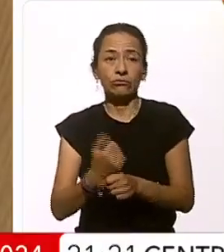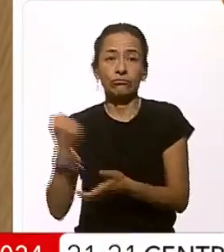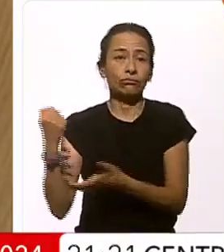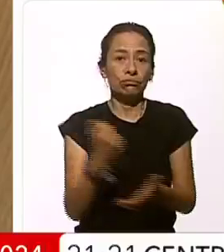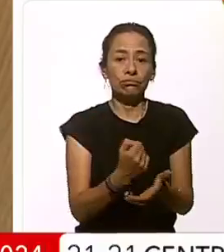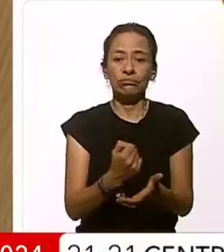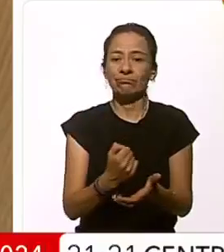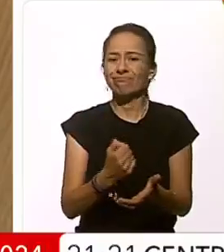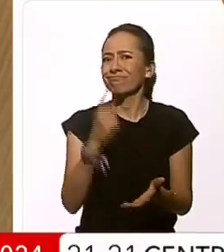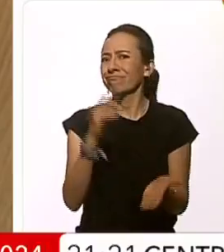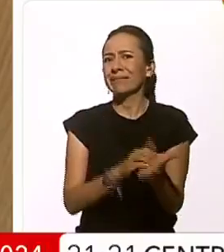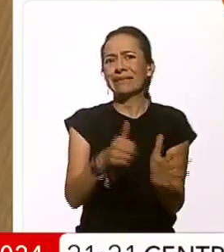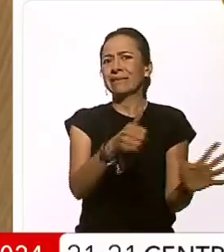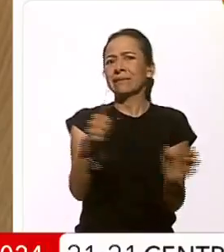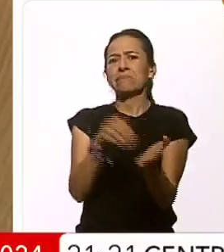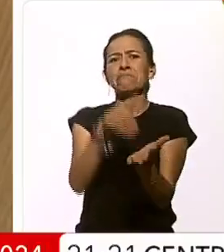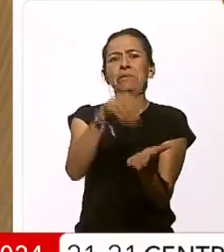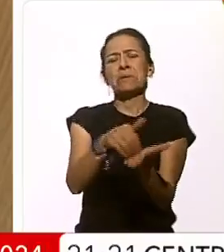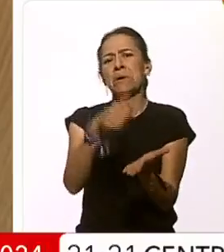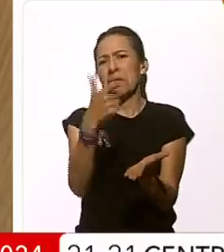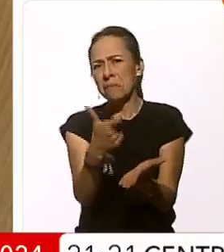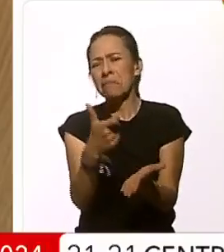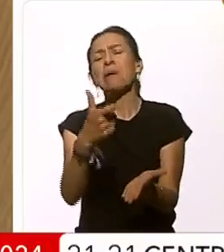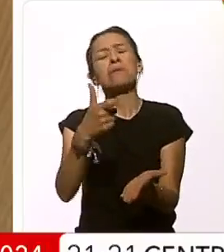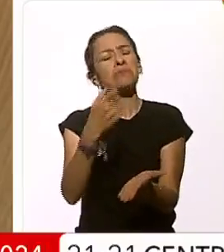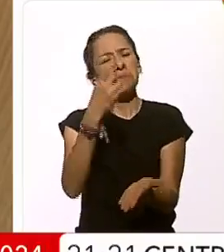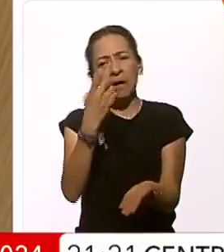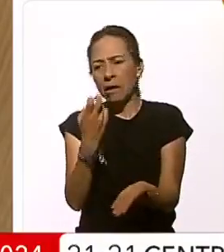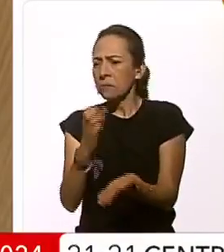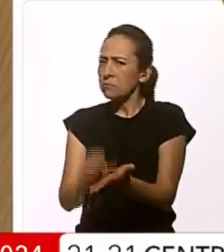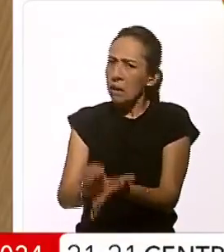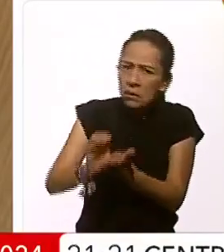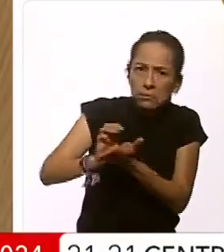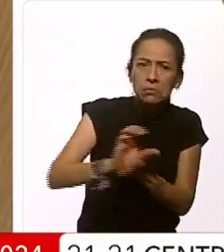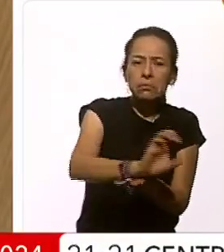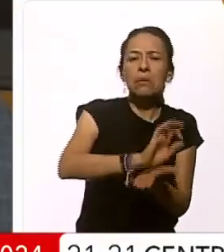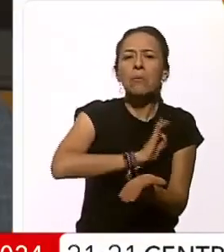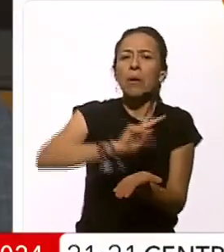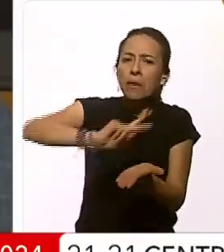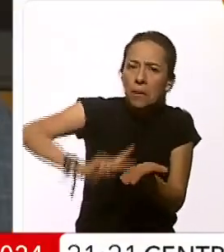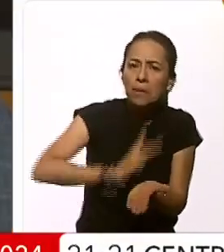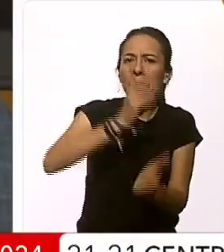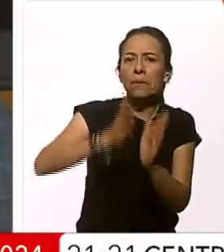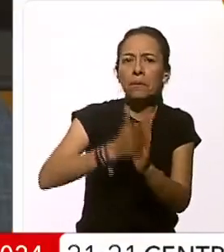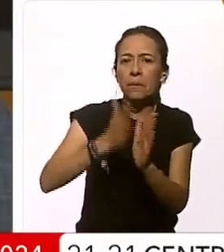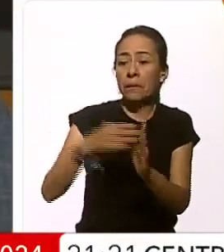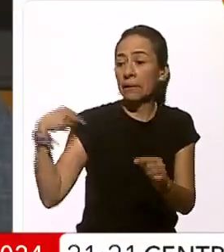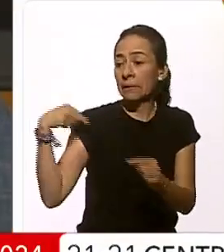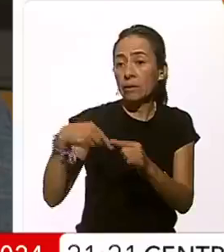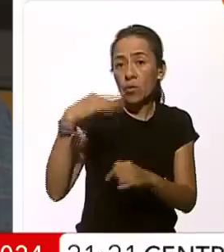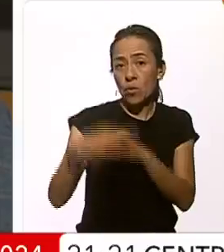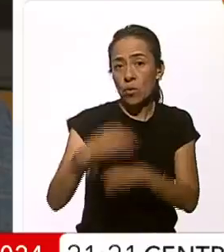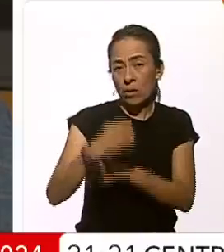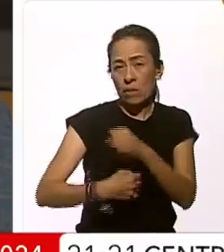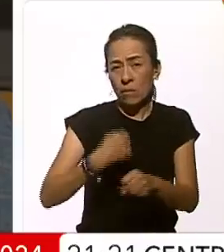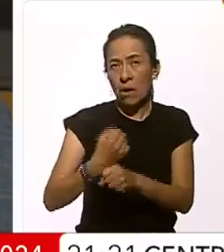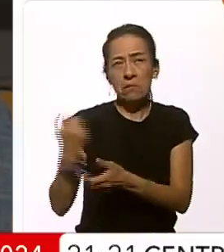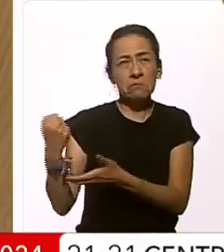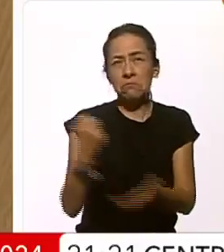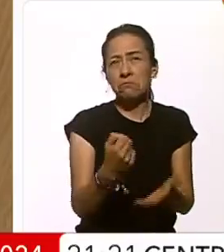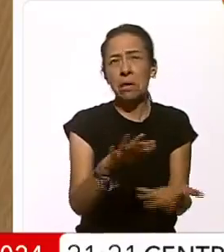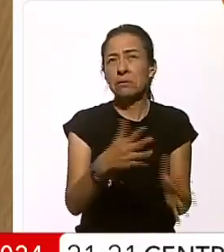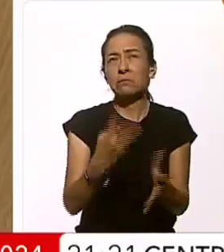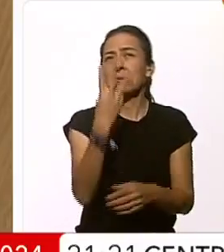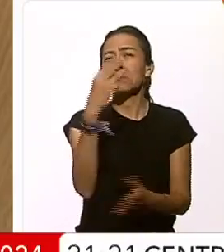10,200 millones de pesos dedicados a la reconstrucción de esto. Y en el último año una inversión de cerca